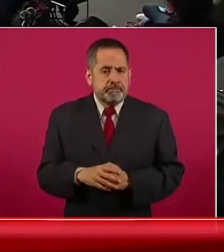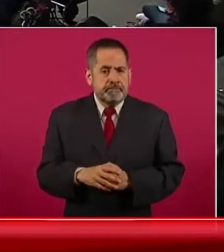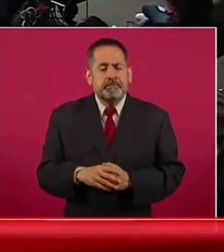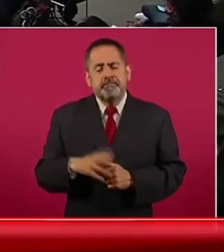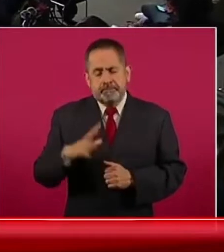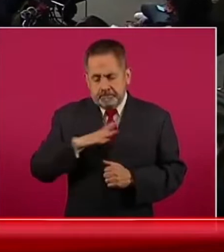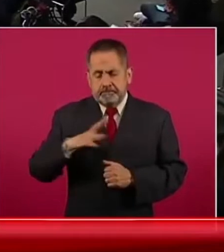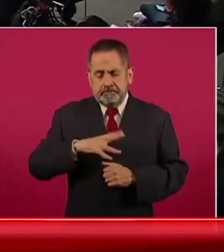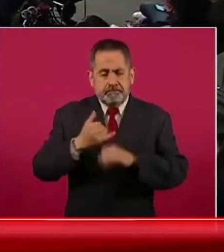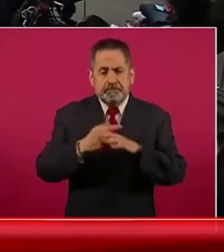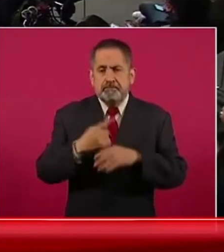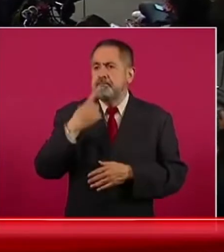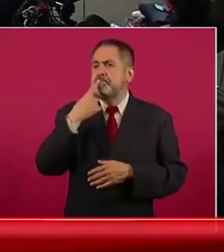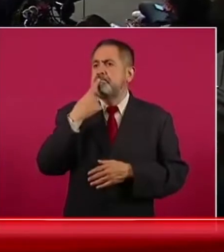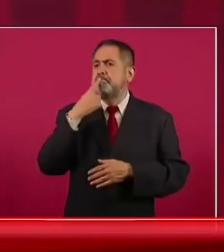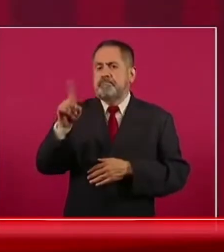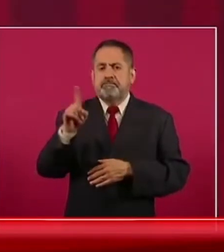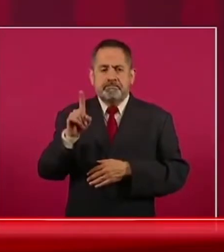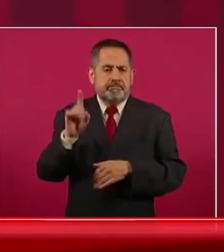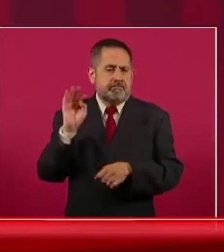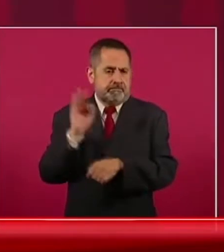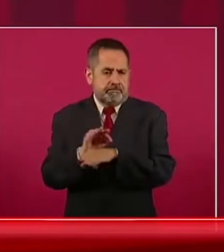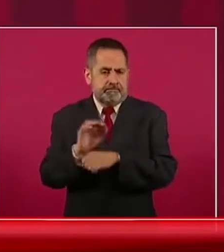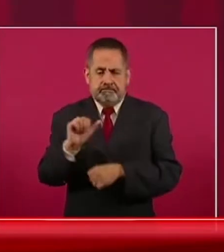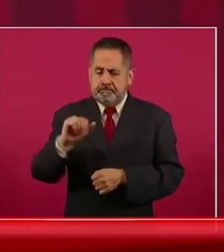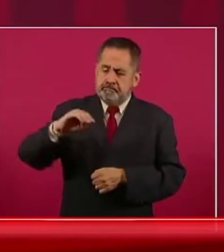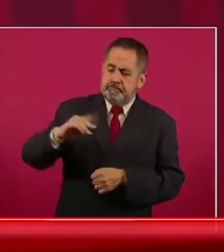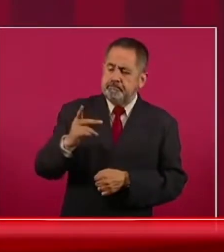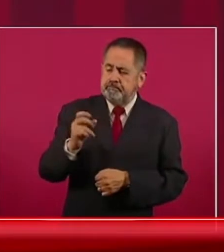amparo, pero